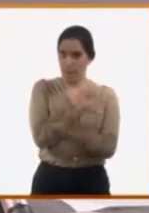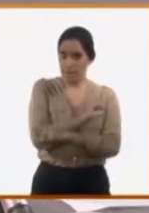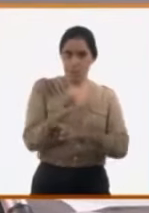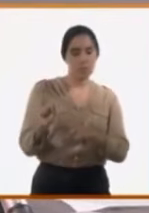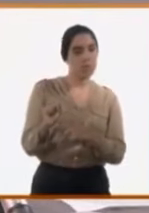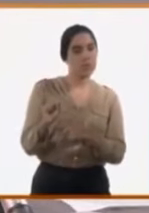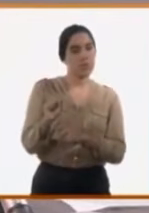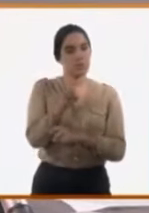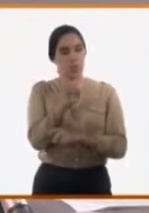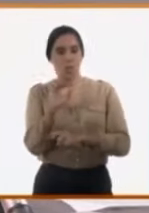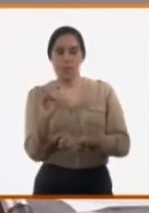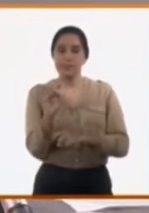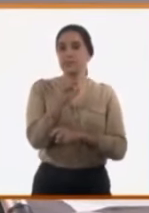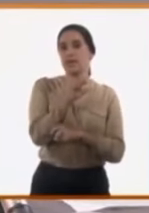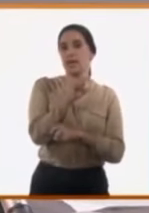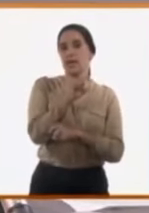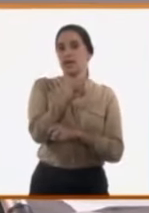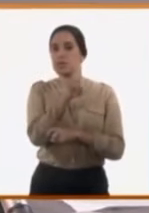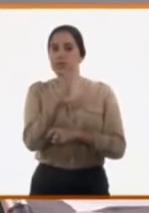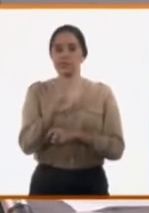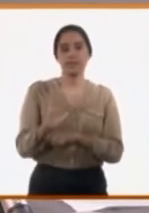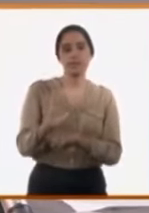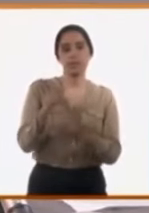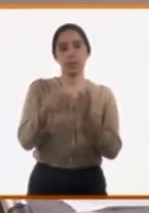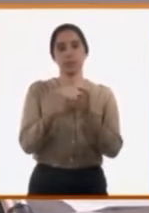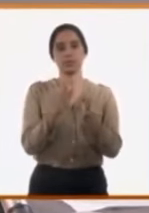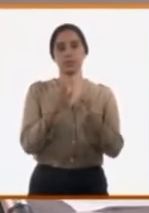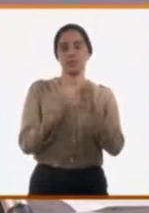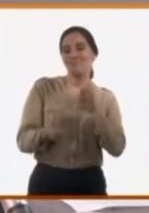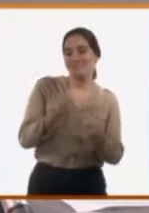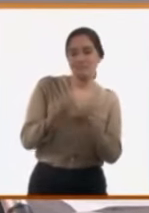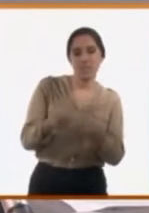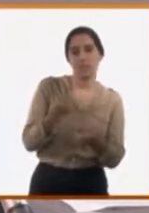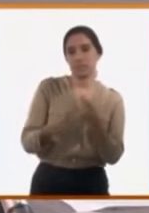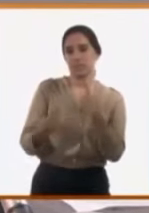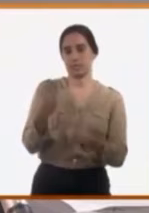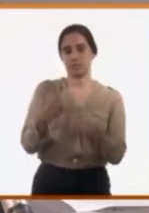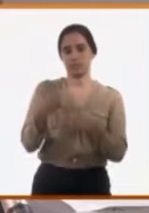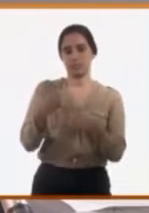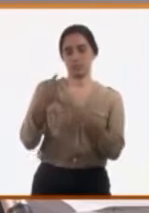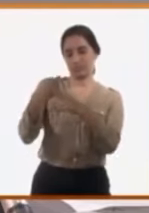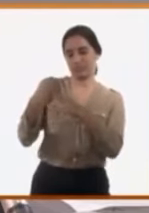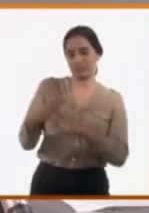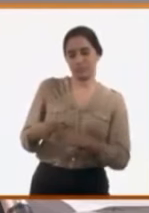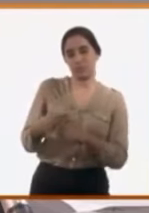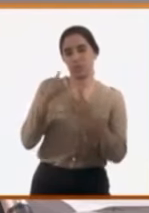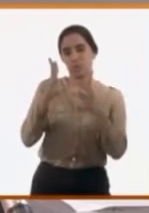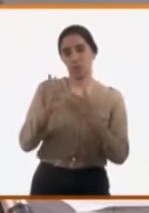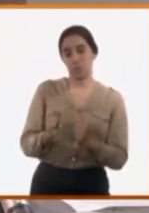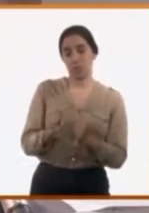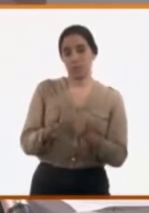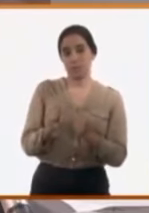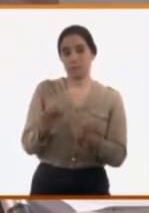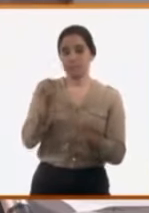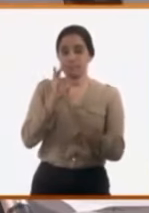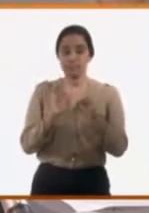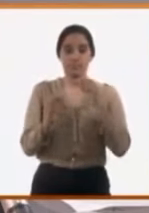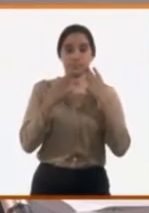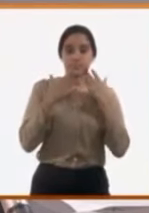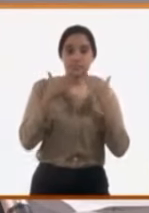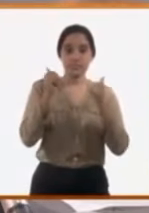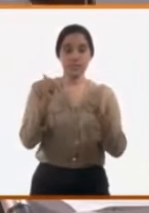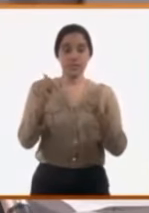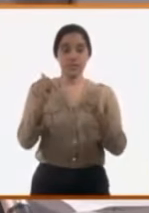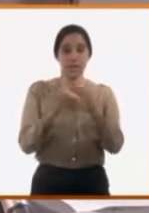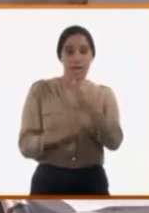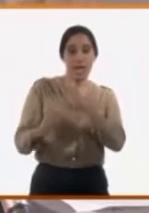31,000 plazas y hay una plaza asegurada para cada joven pero eso estamos hablando numéricamente para usted la plaza de su más alta